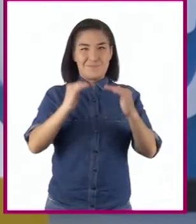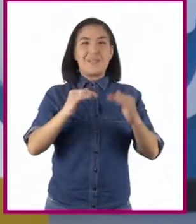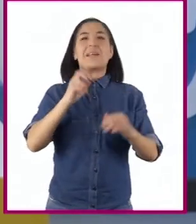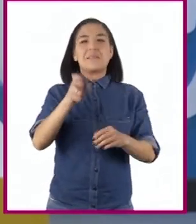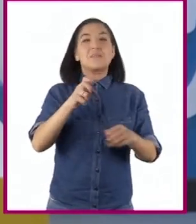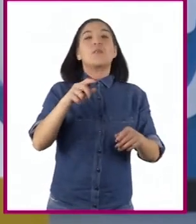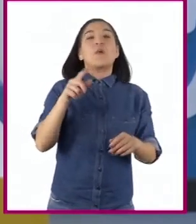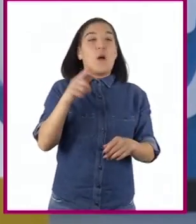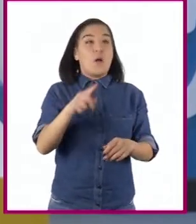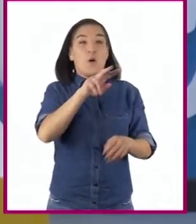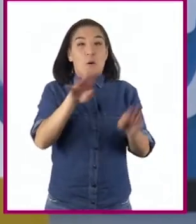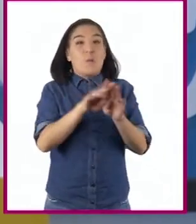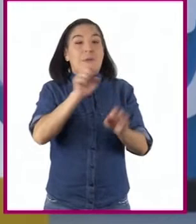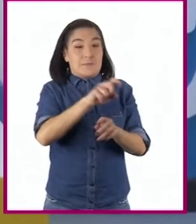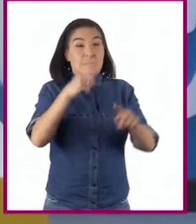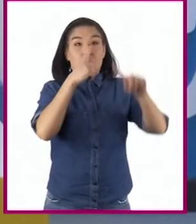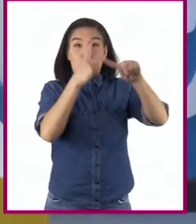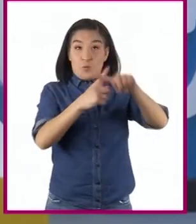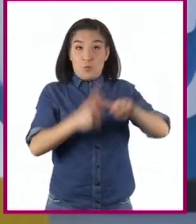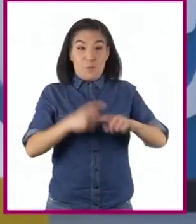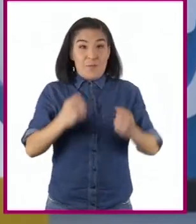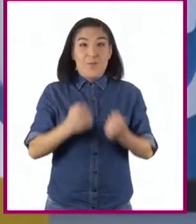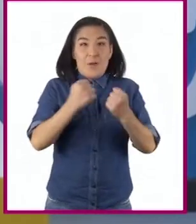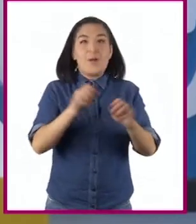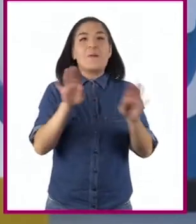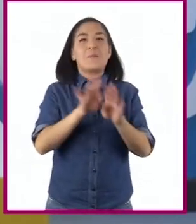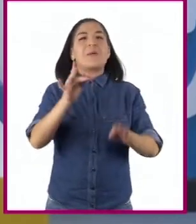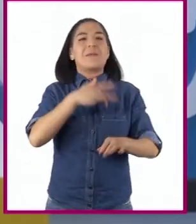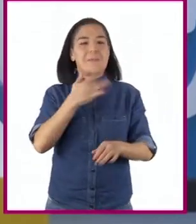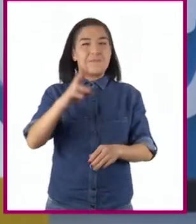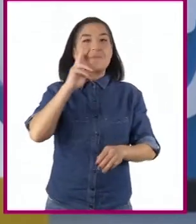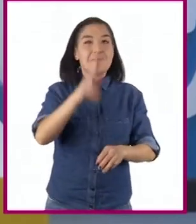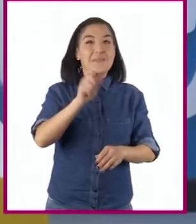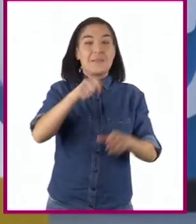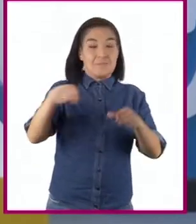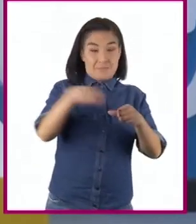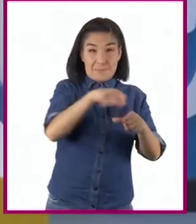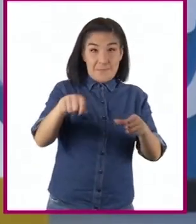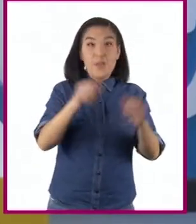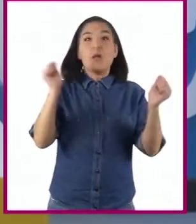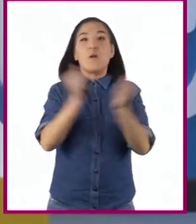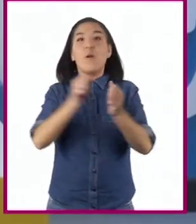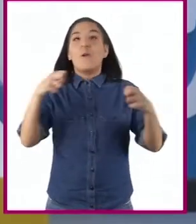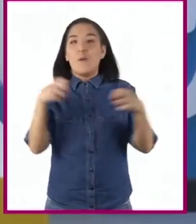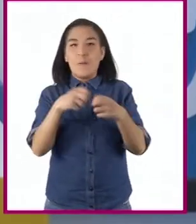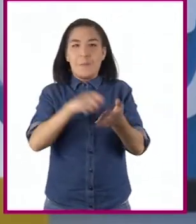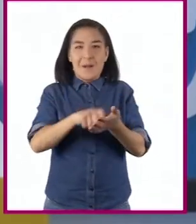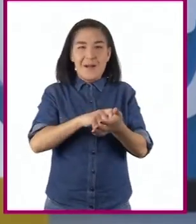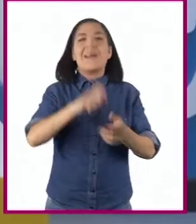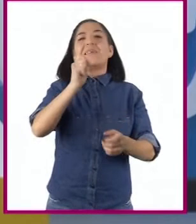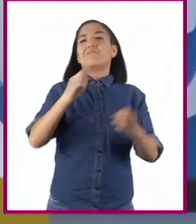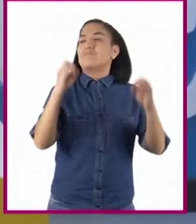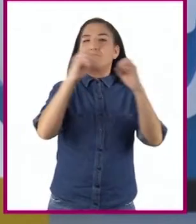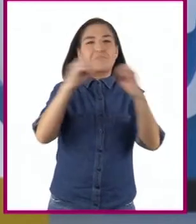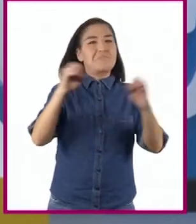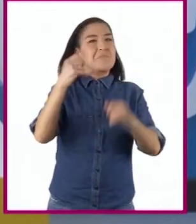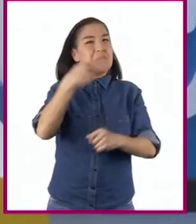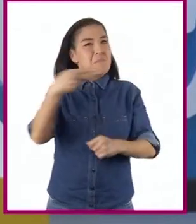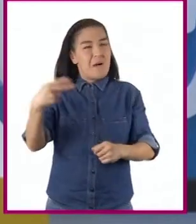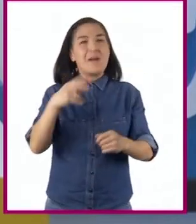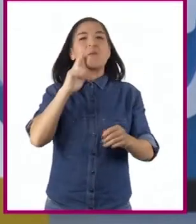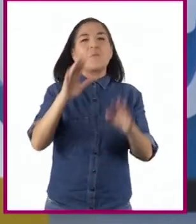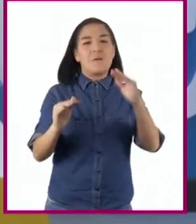o sea que la suma de todas las fuerzas que estaban siendo aplicadas, tanto al estuche como a la goma, eran igual a cero. Se anulaban entre